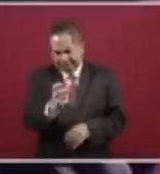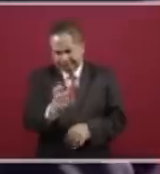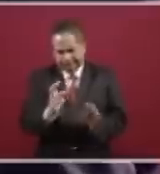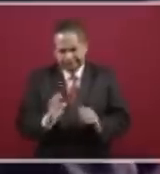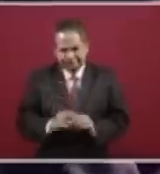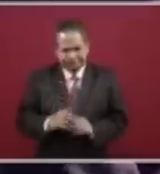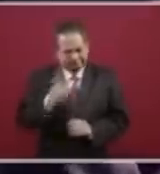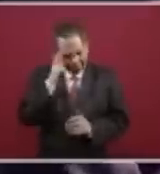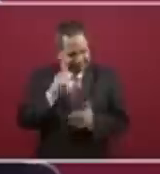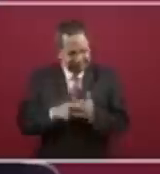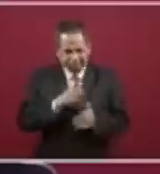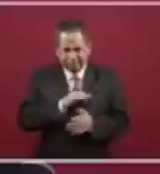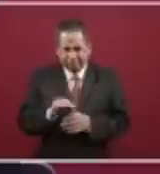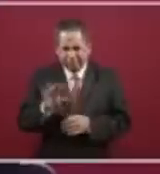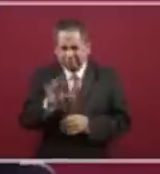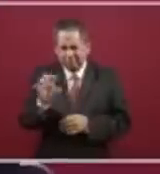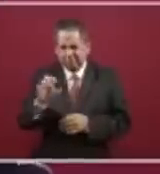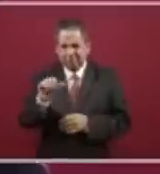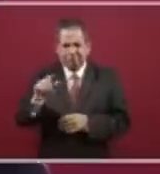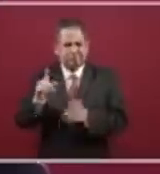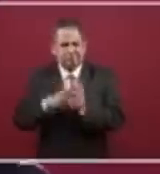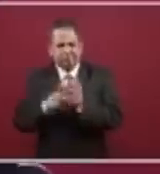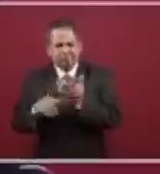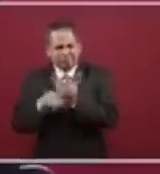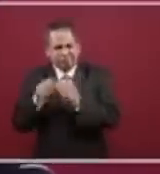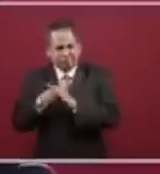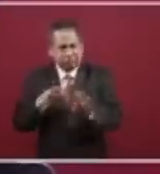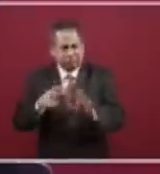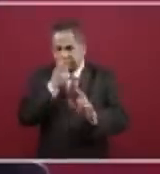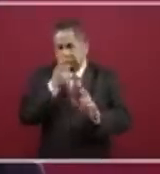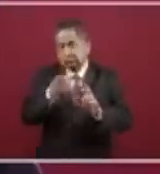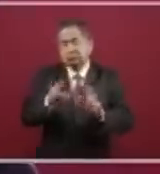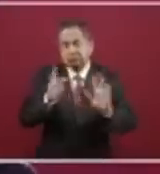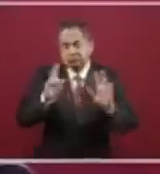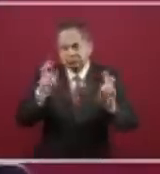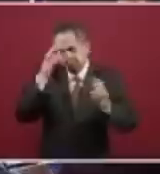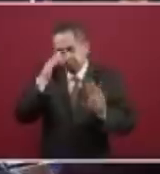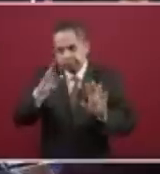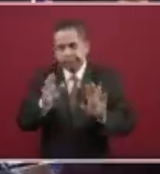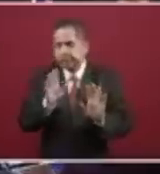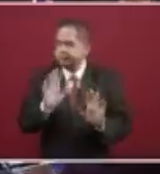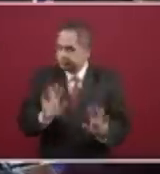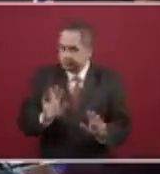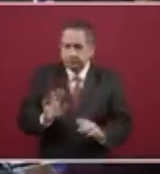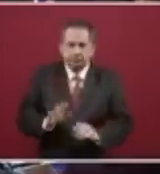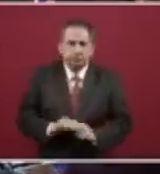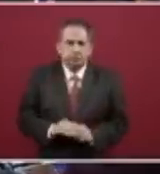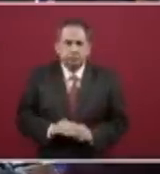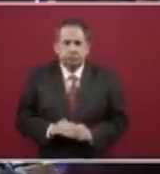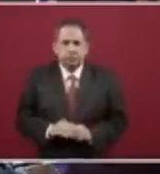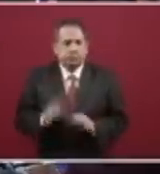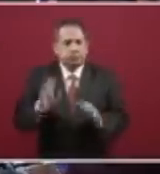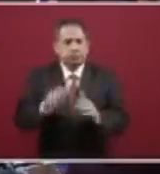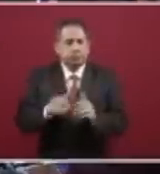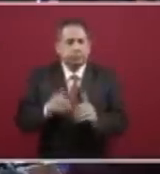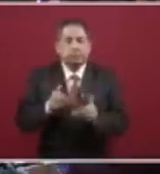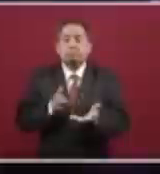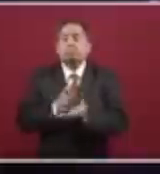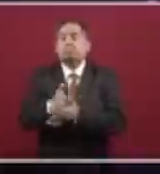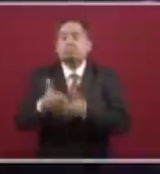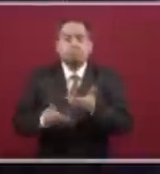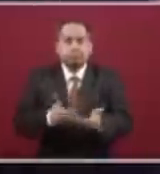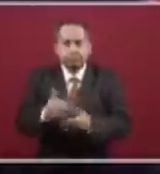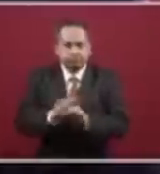alrededor de 500 de mil migrantes eso es lo que se sabe pero no nos adelantemos